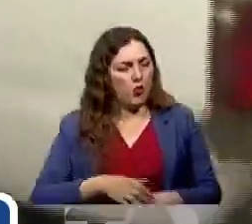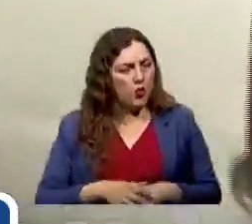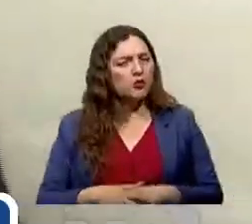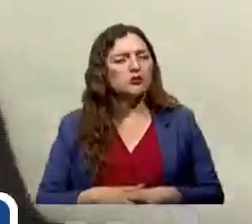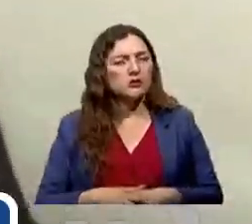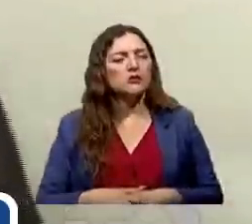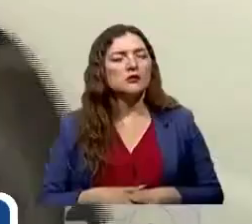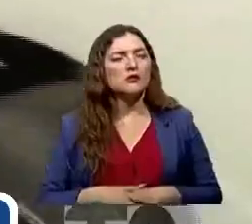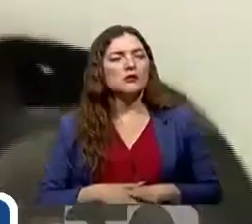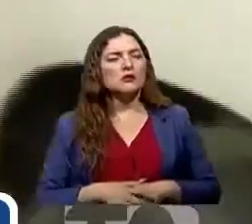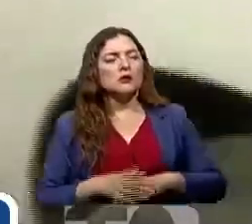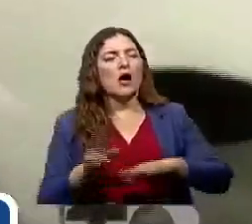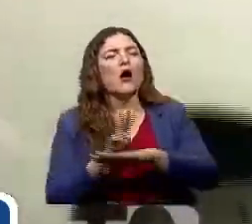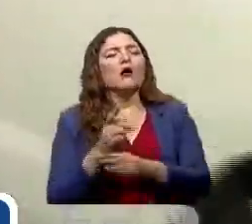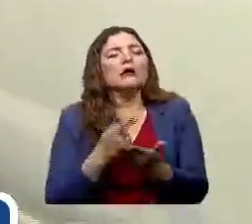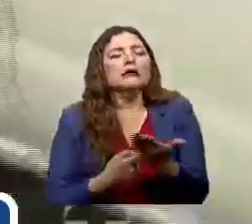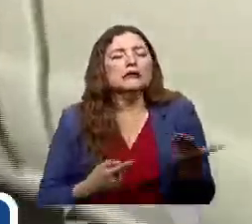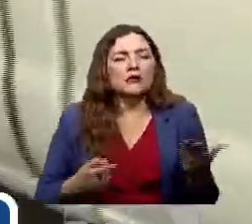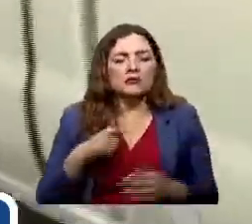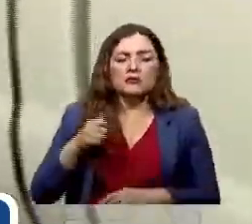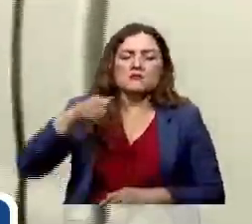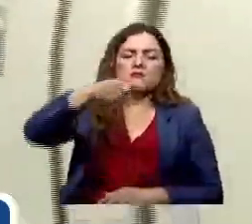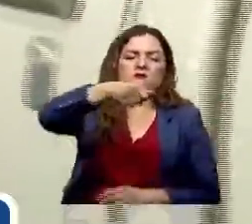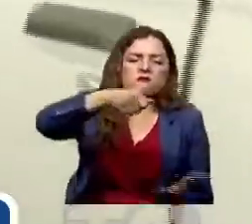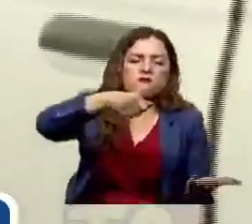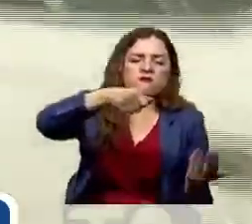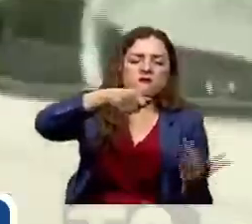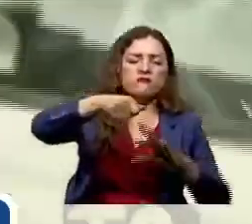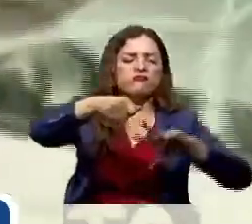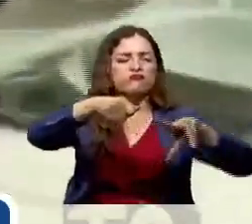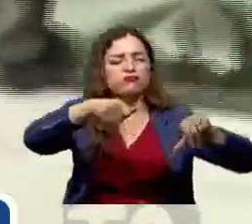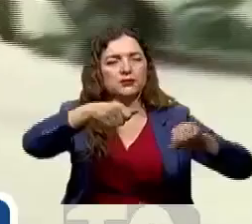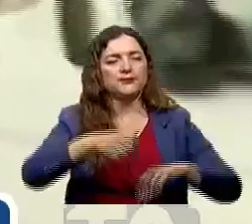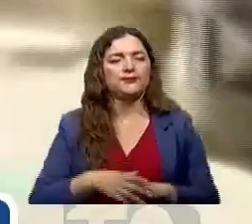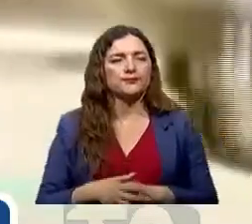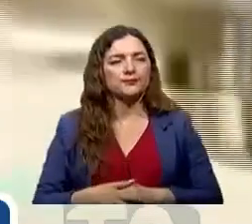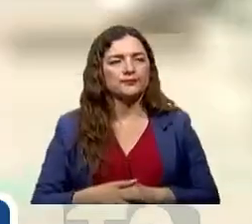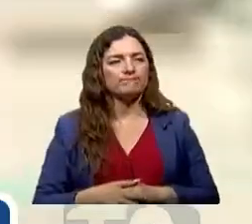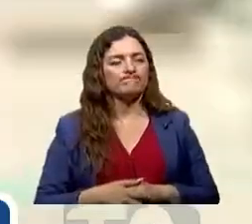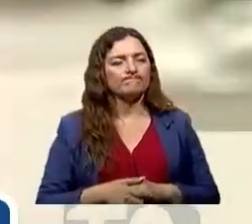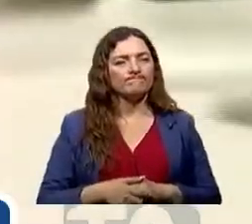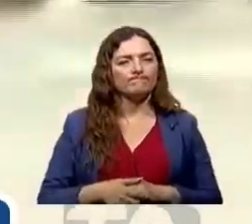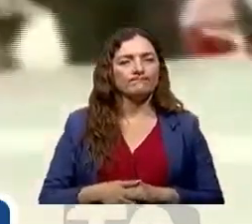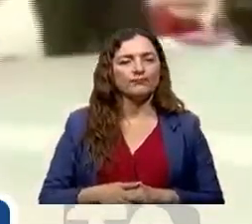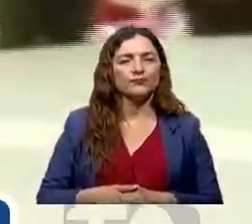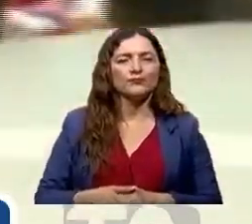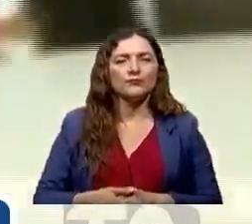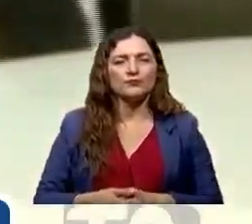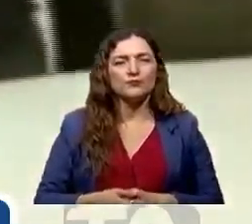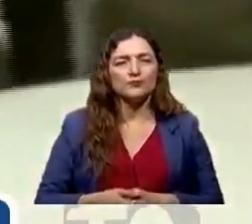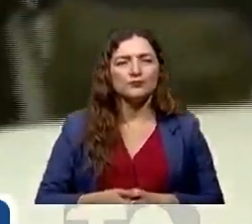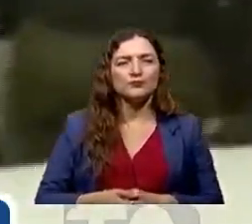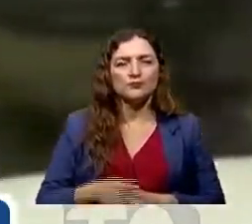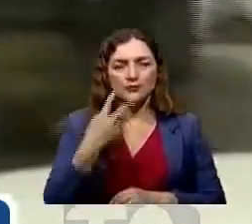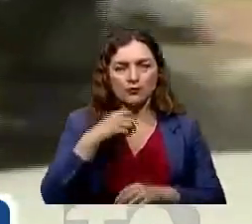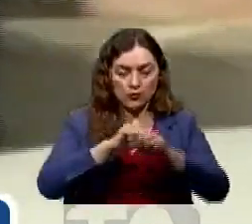los mismos que son utilizados para amedrentar a las personas y realizar actos delictivos. Muy bien, ahí estamos viendo varias de las evidencias que han